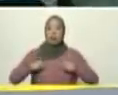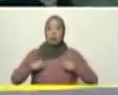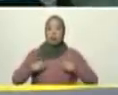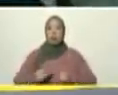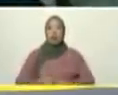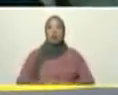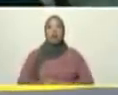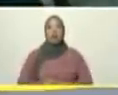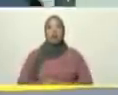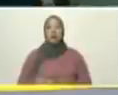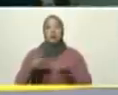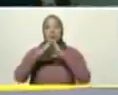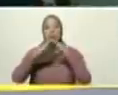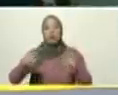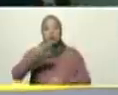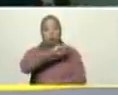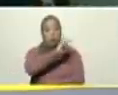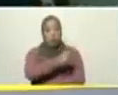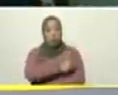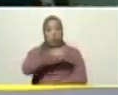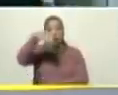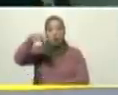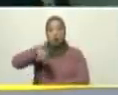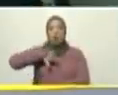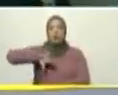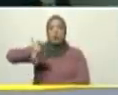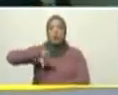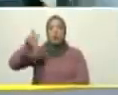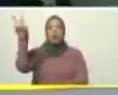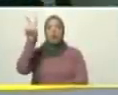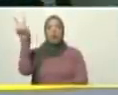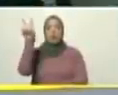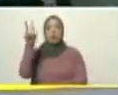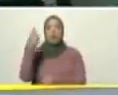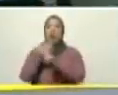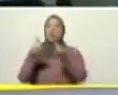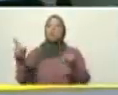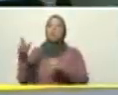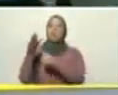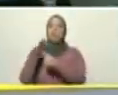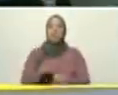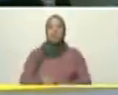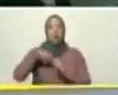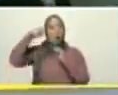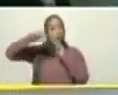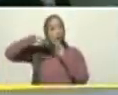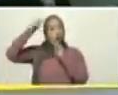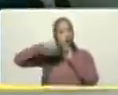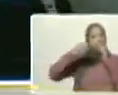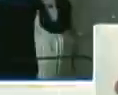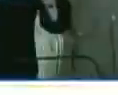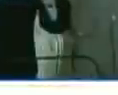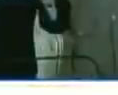plenamente todos los poderes del Estado e imponerle a Venezuela una dictadura. Vamos a ver el video, por favor.